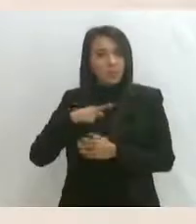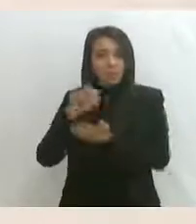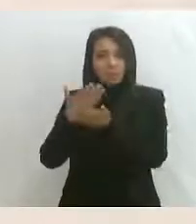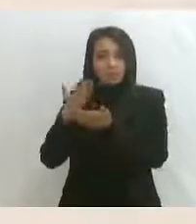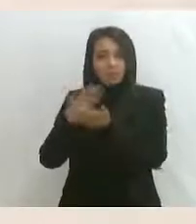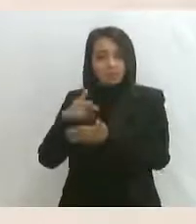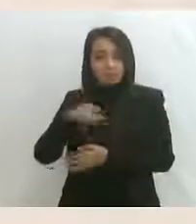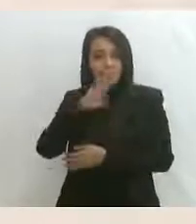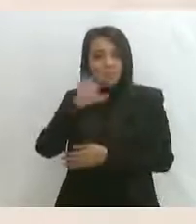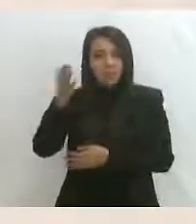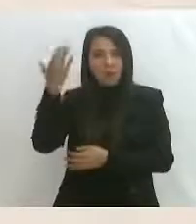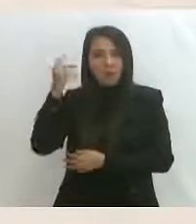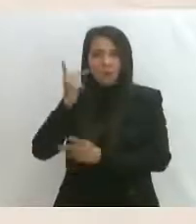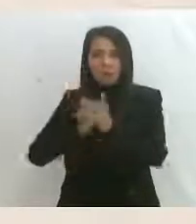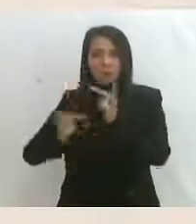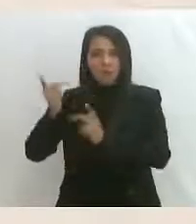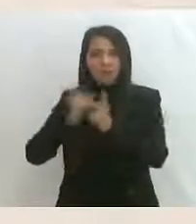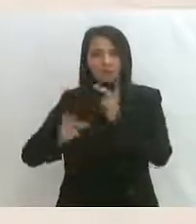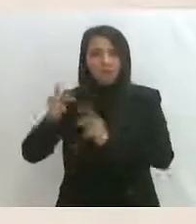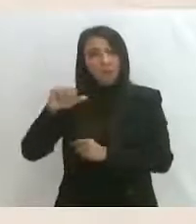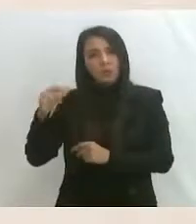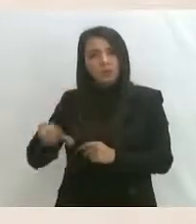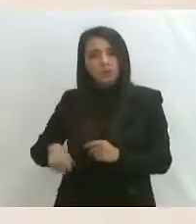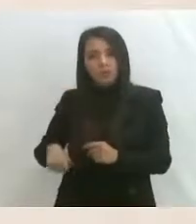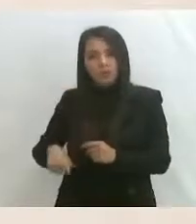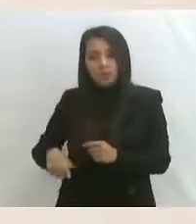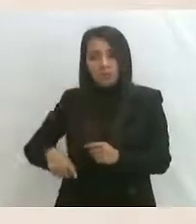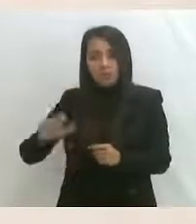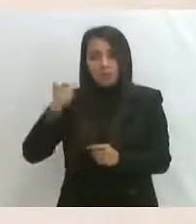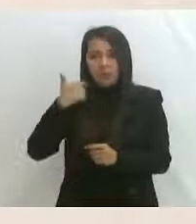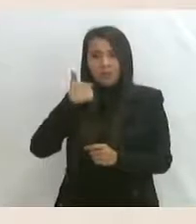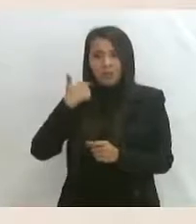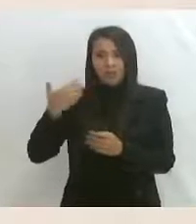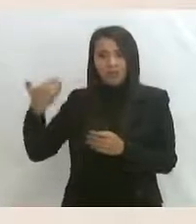de Baja California, que heredó